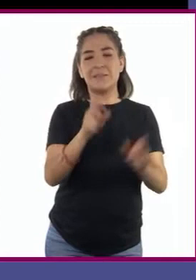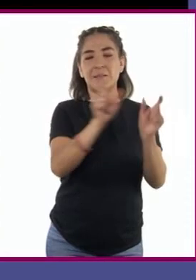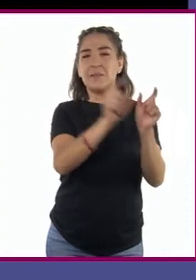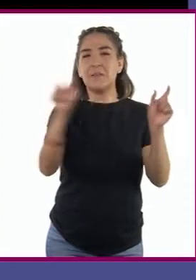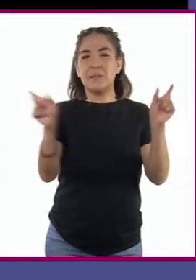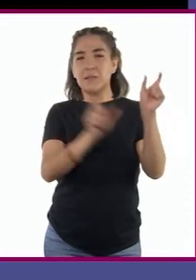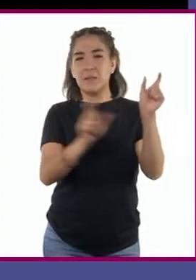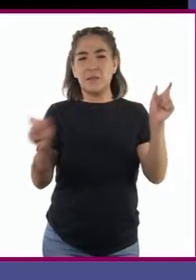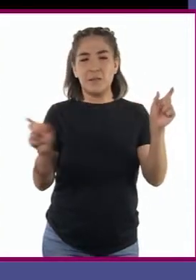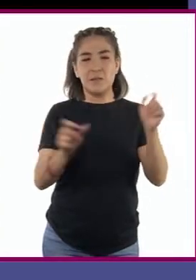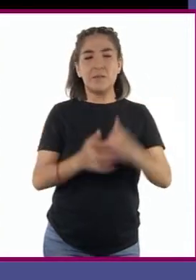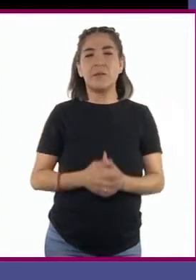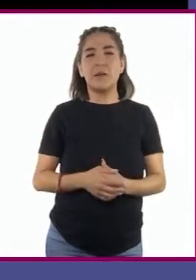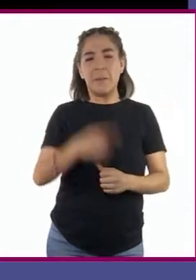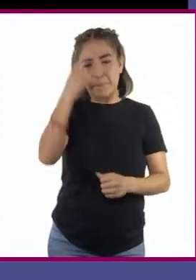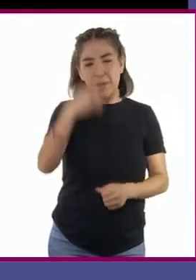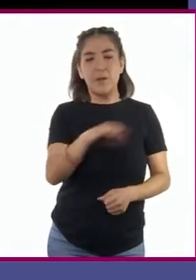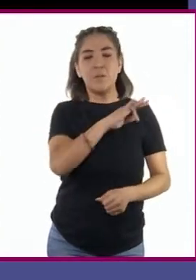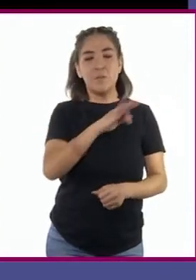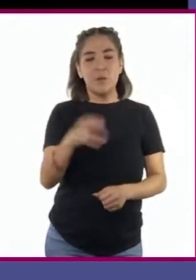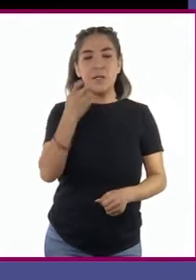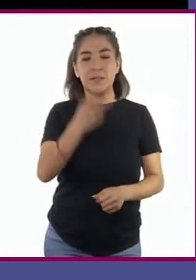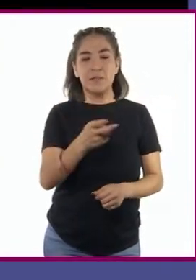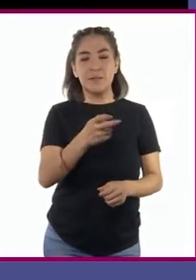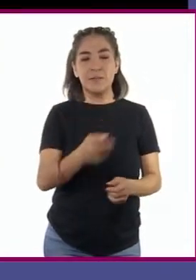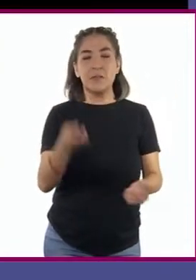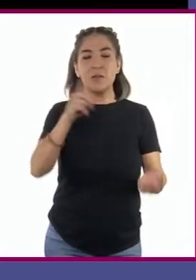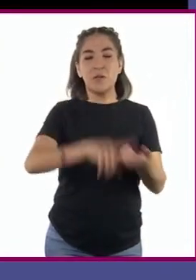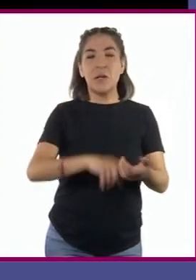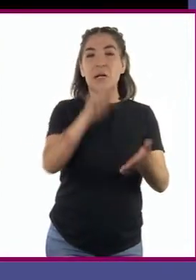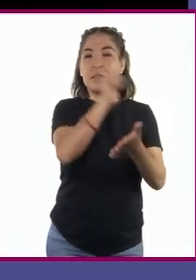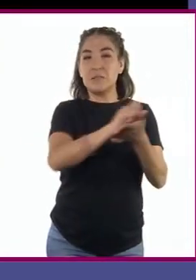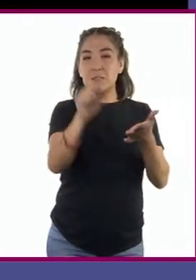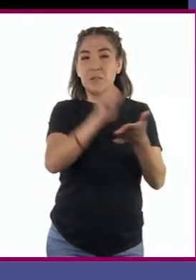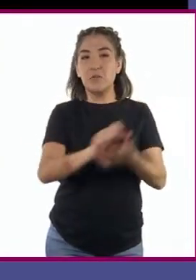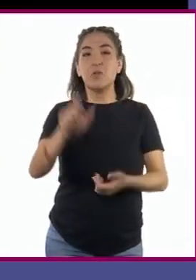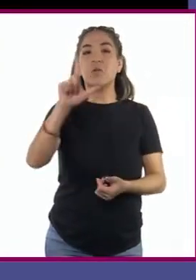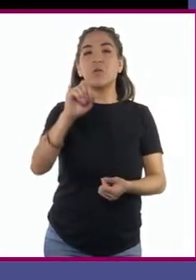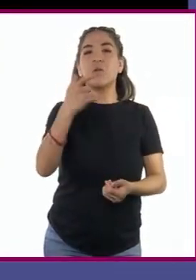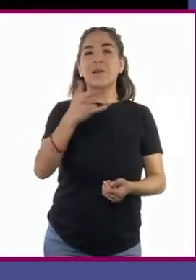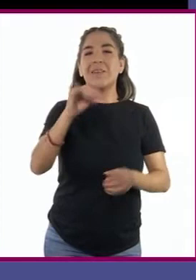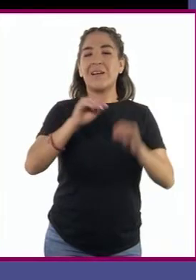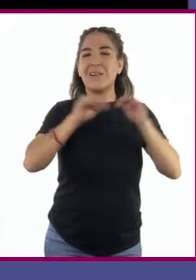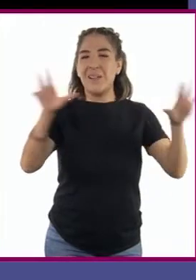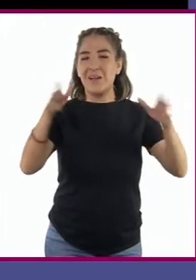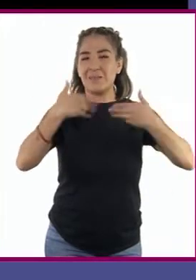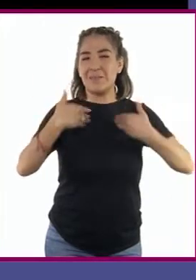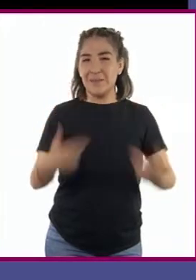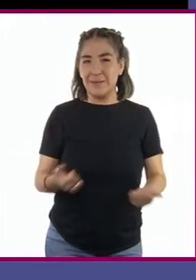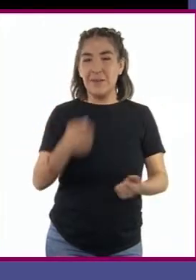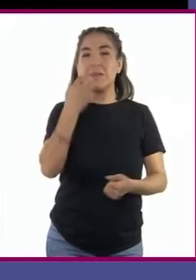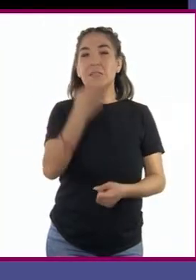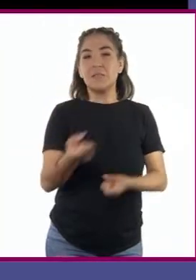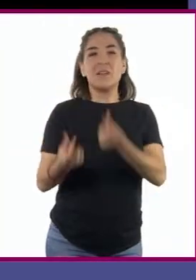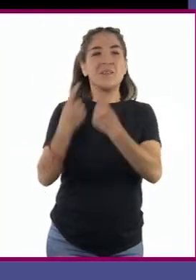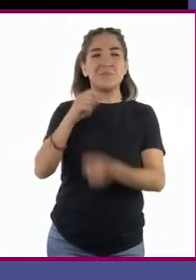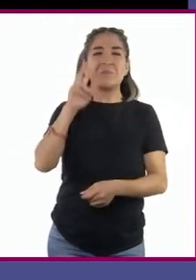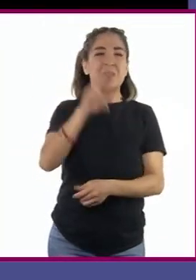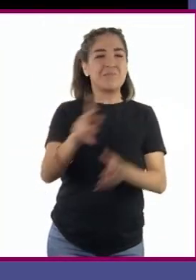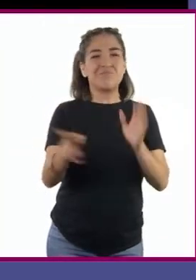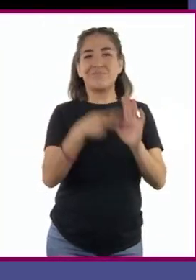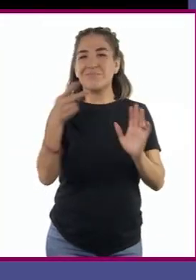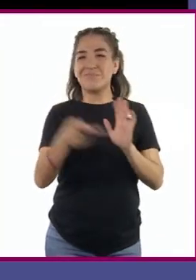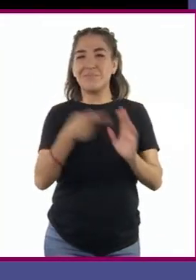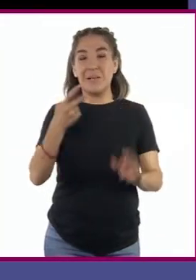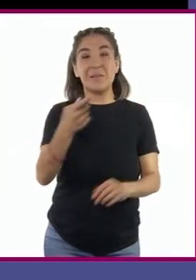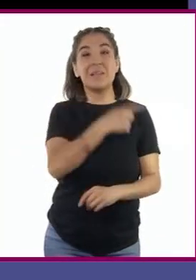Los conectores permiten que el texto tenga una estructura lógica y coherente, y aunque algunos parecen repetitivos,